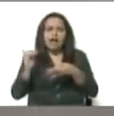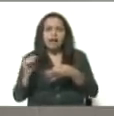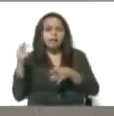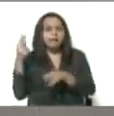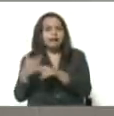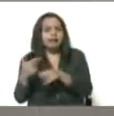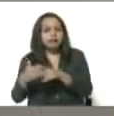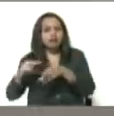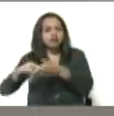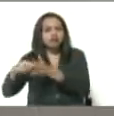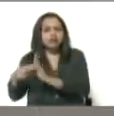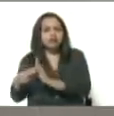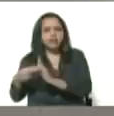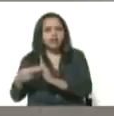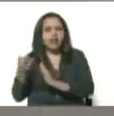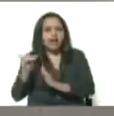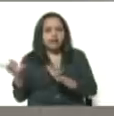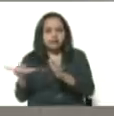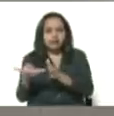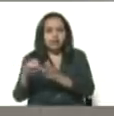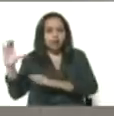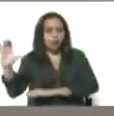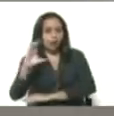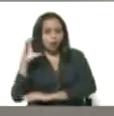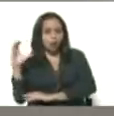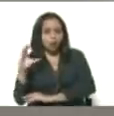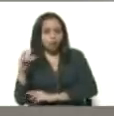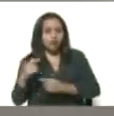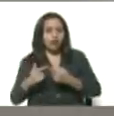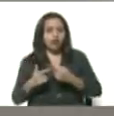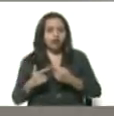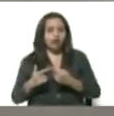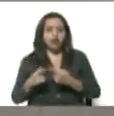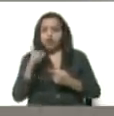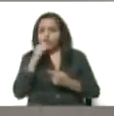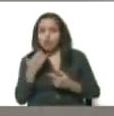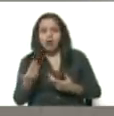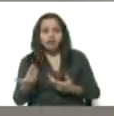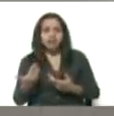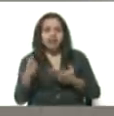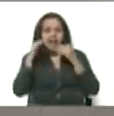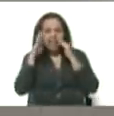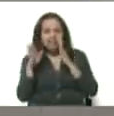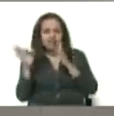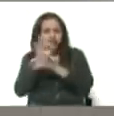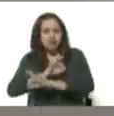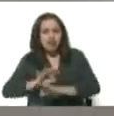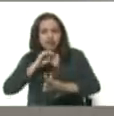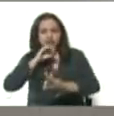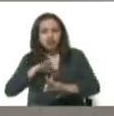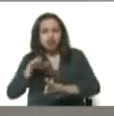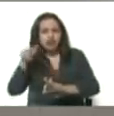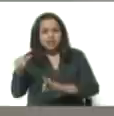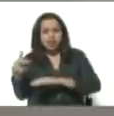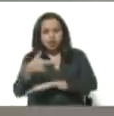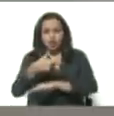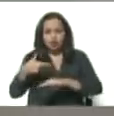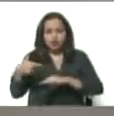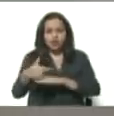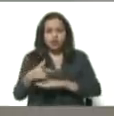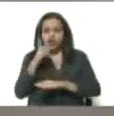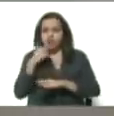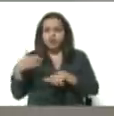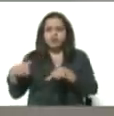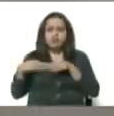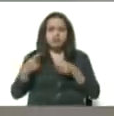que significa ser vecino de Colombia, con la desconsideración histórica de ese gobierno que se niega a